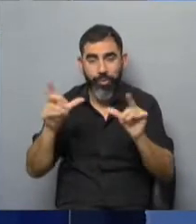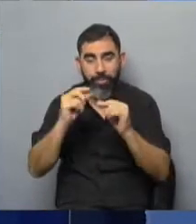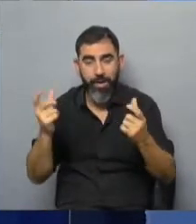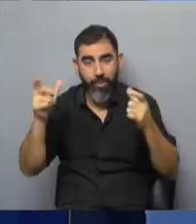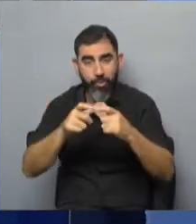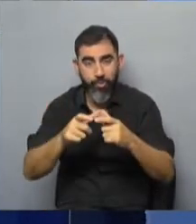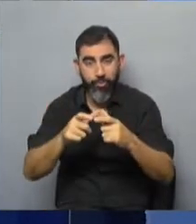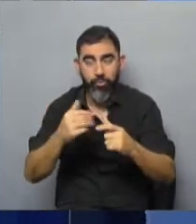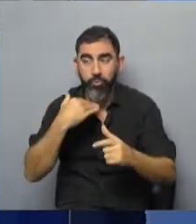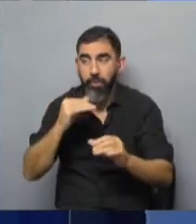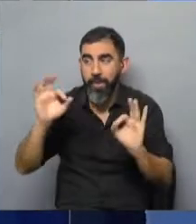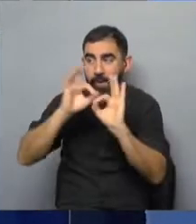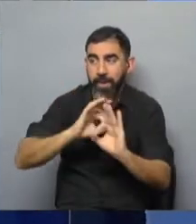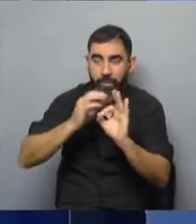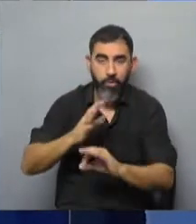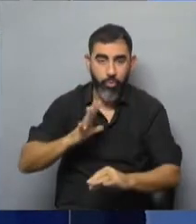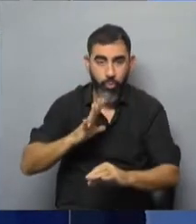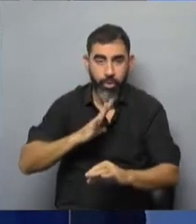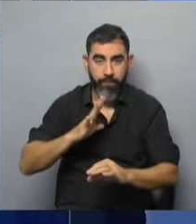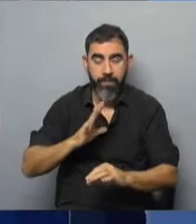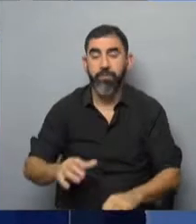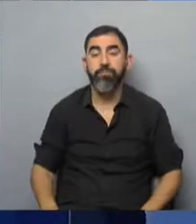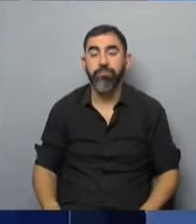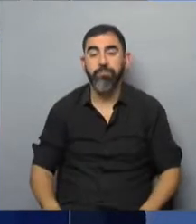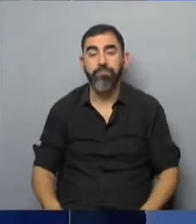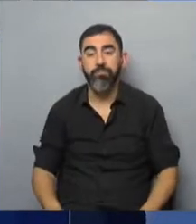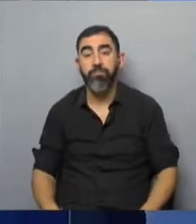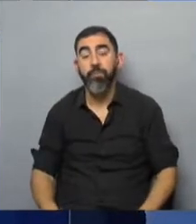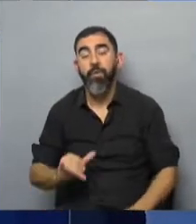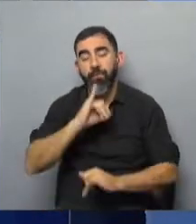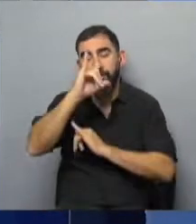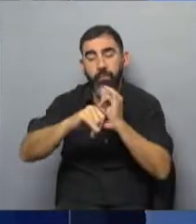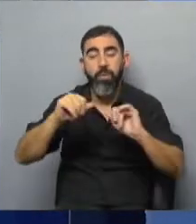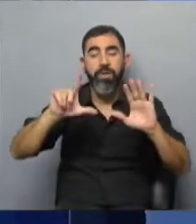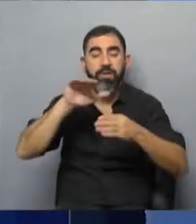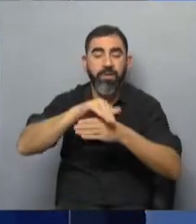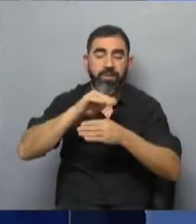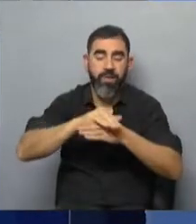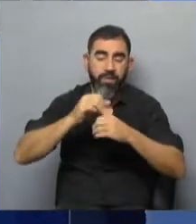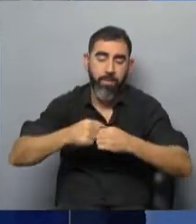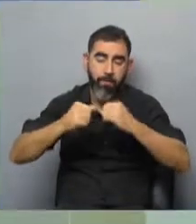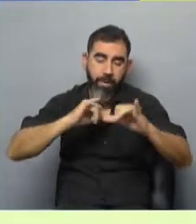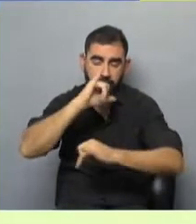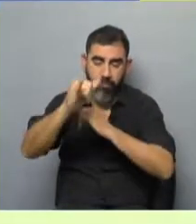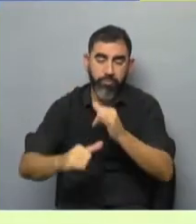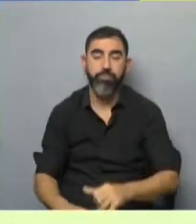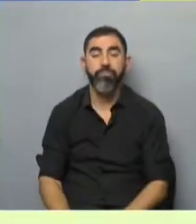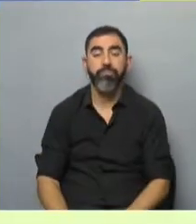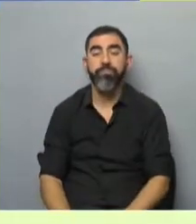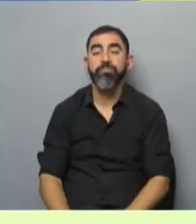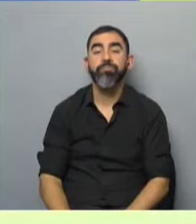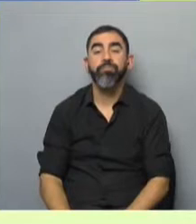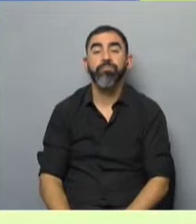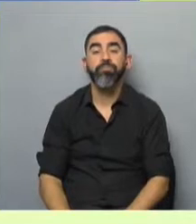hay repercusiones de lo que está haciendo la reunión, pero estaremos informando en la edición central de MBD Noticias. Muchas